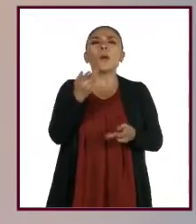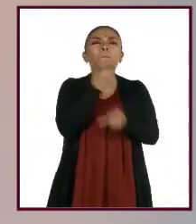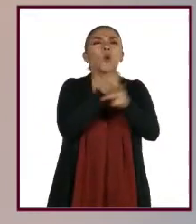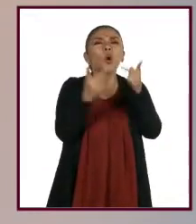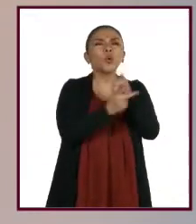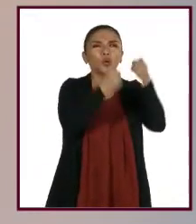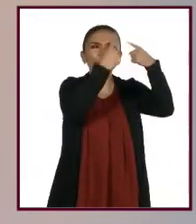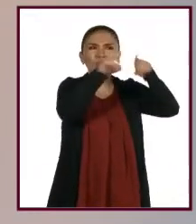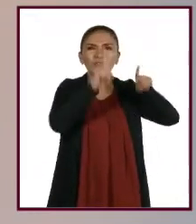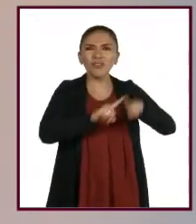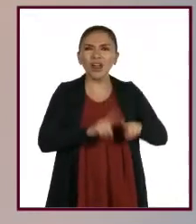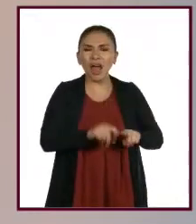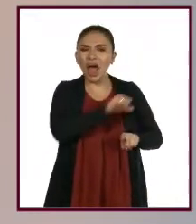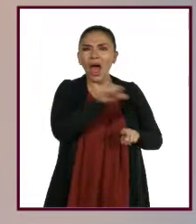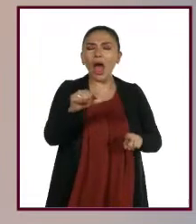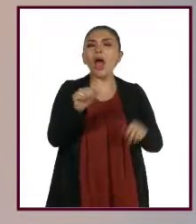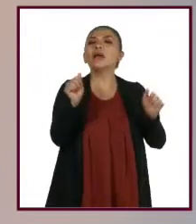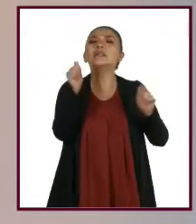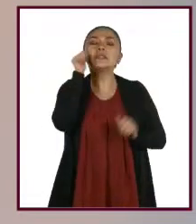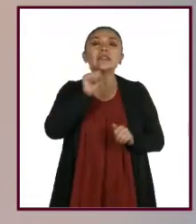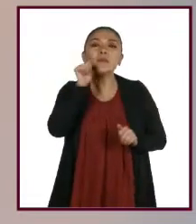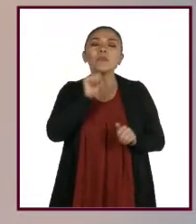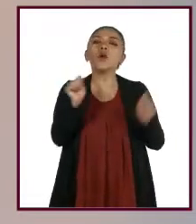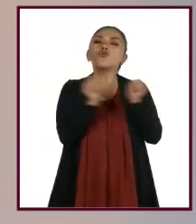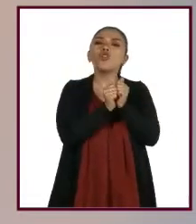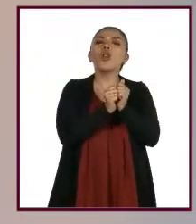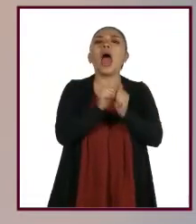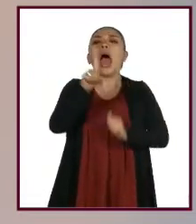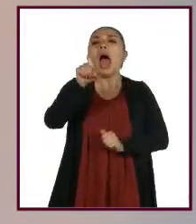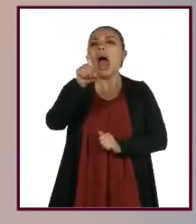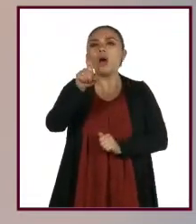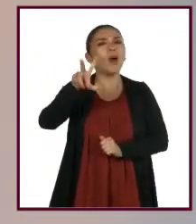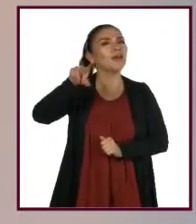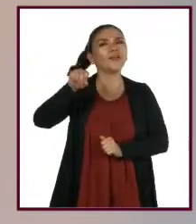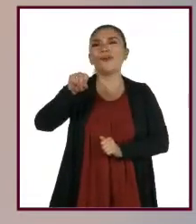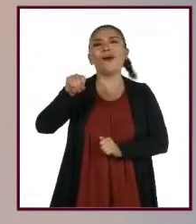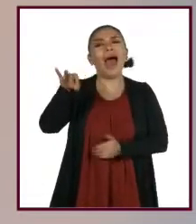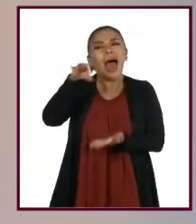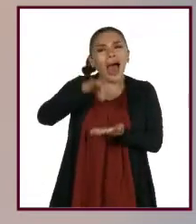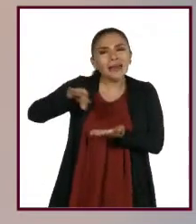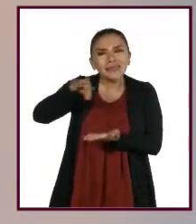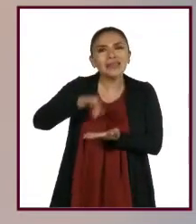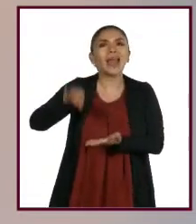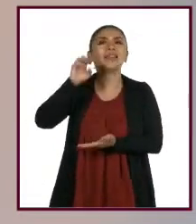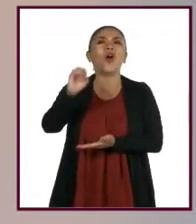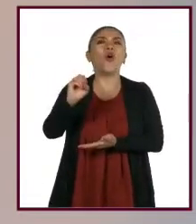productos que sean en base de agua y no en otro tipo de